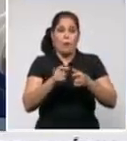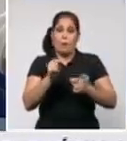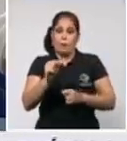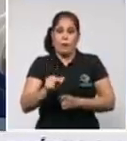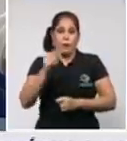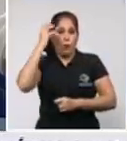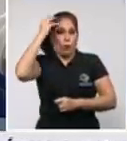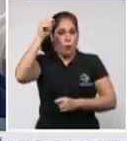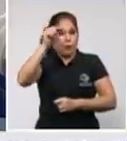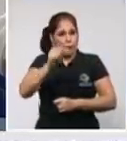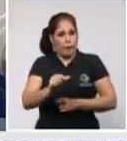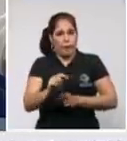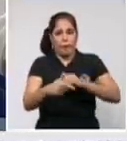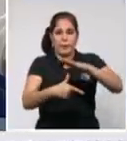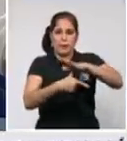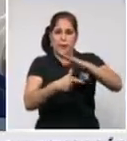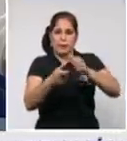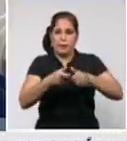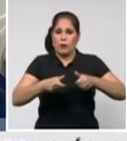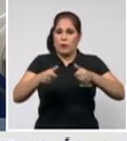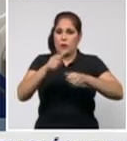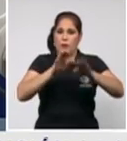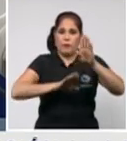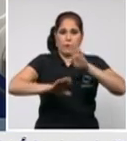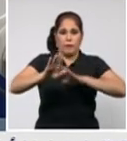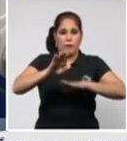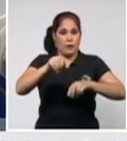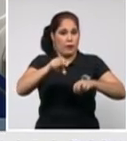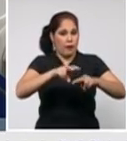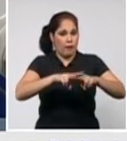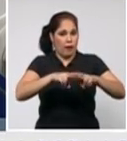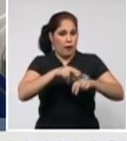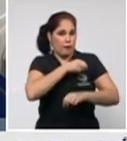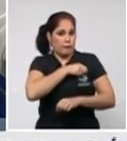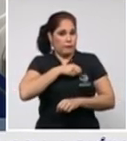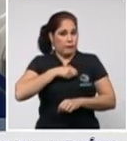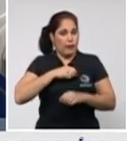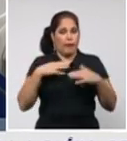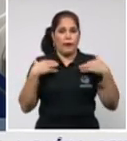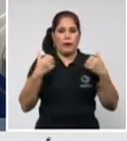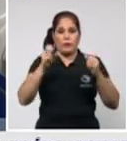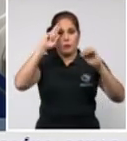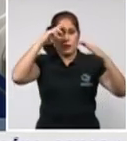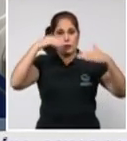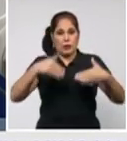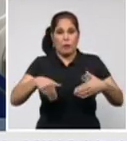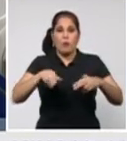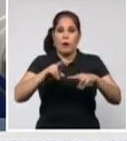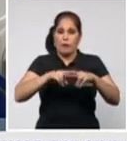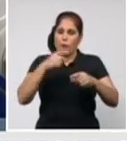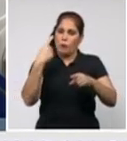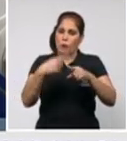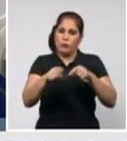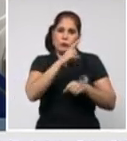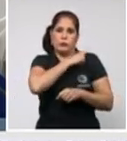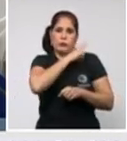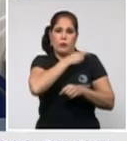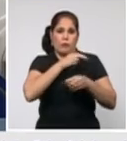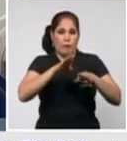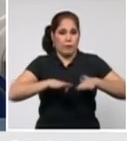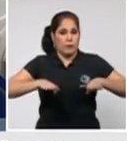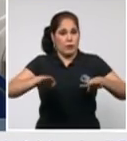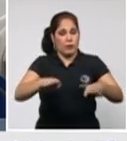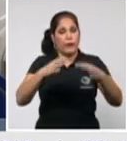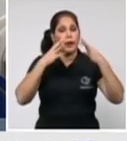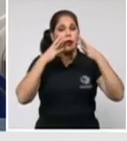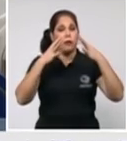el vicepresidente del Consejo de Defensa de La Habana, el director de salud y otras autoridades, y se va a